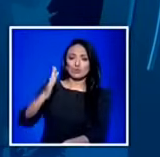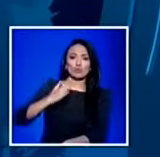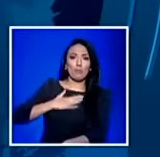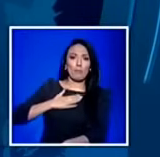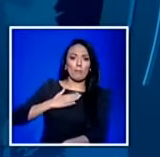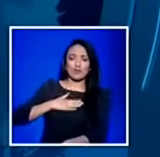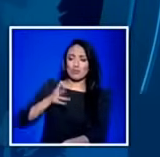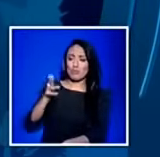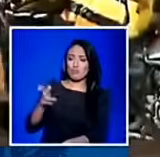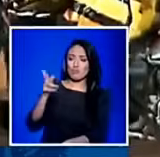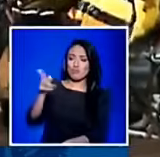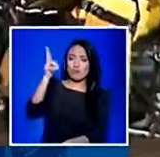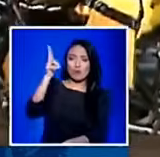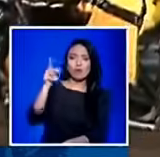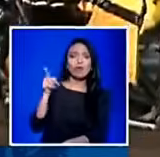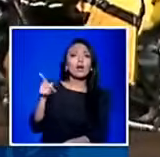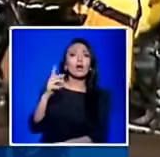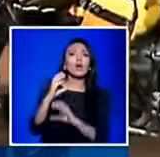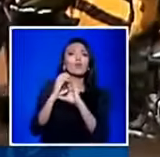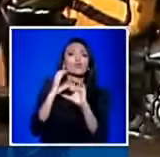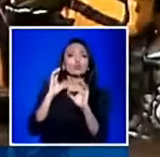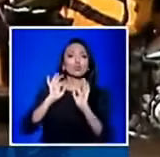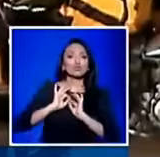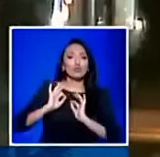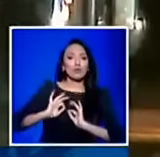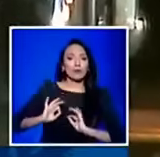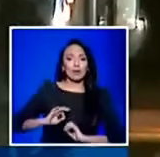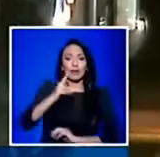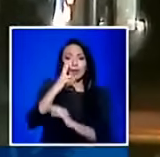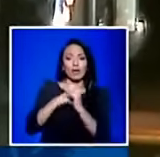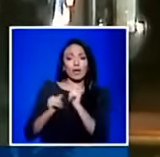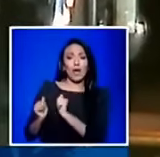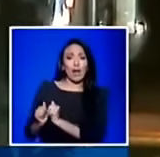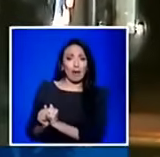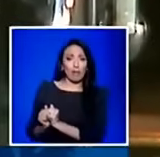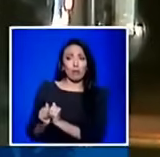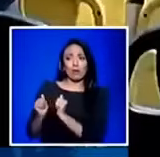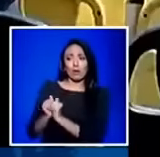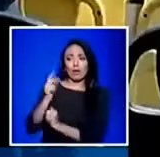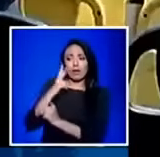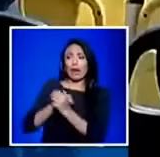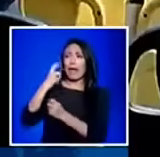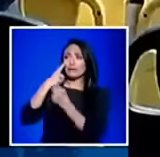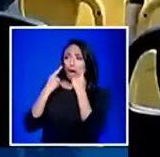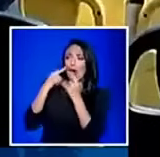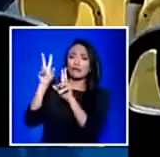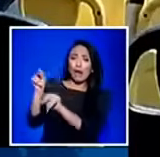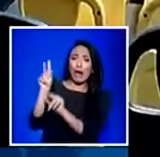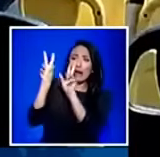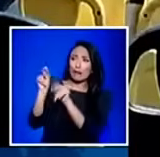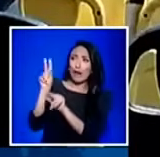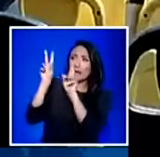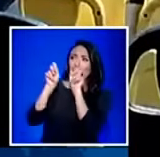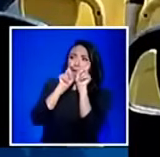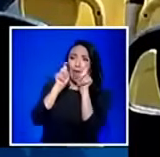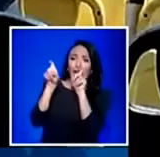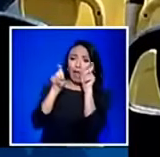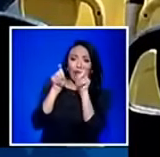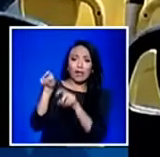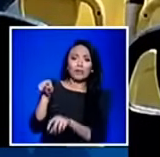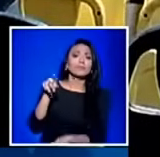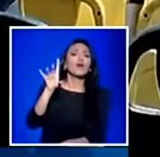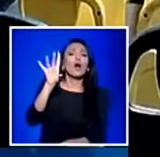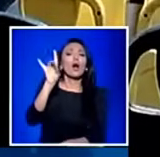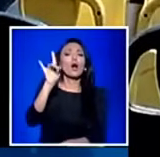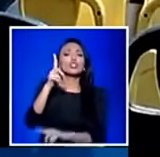línea 45. Su hija estaba junto a él y suplicó que no lo asesinen. Ocurrió a las 8:30 de la